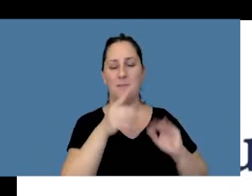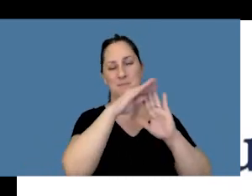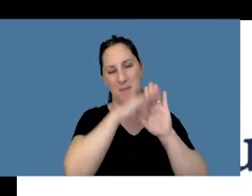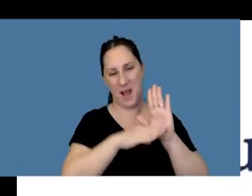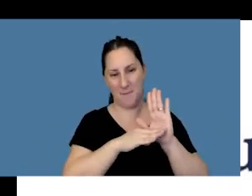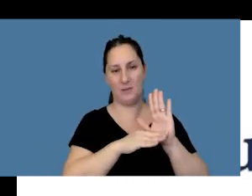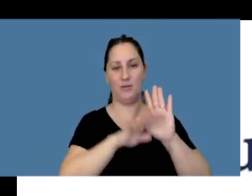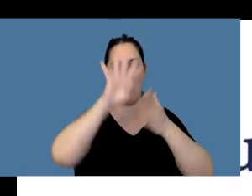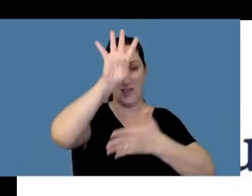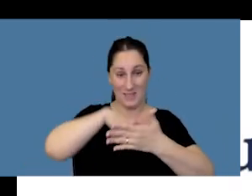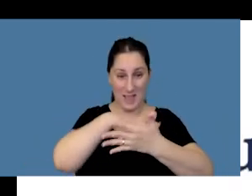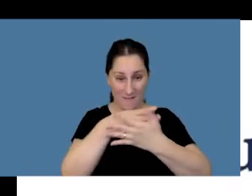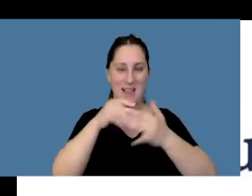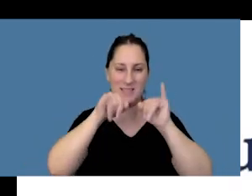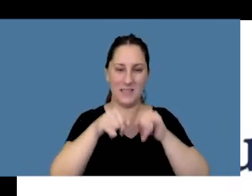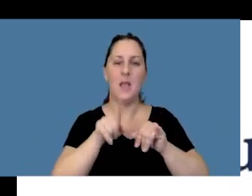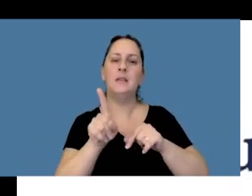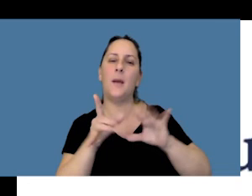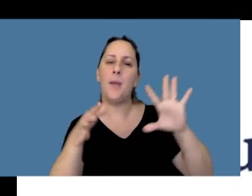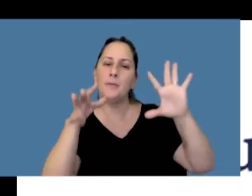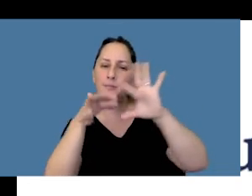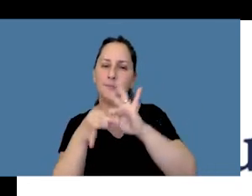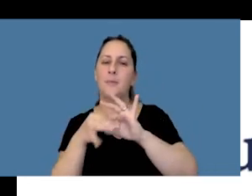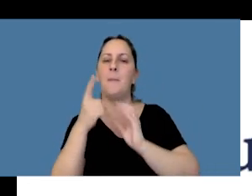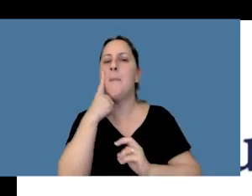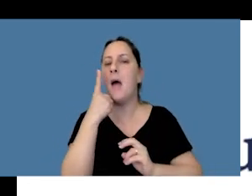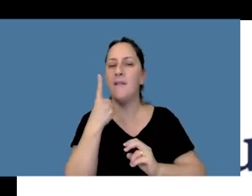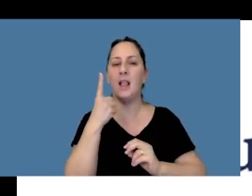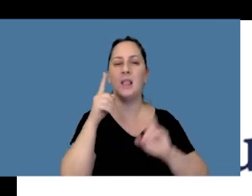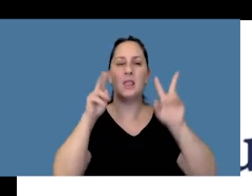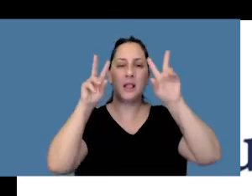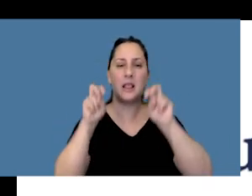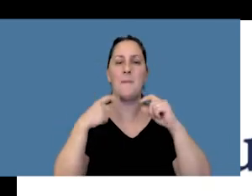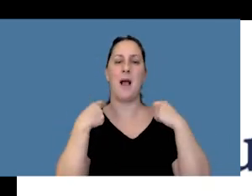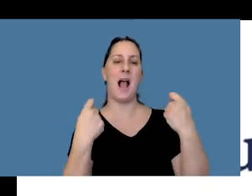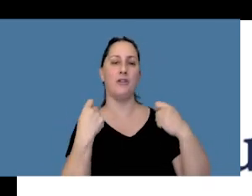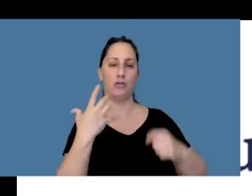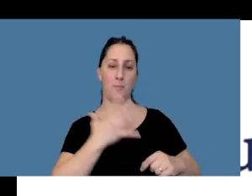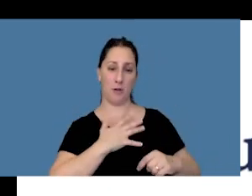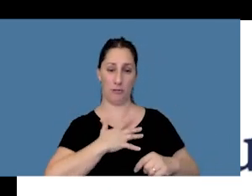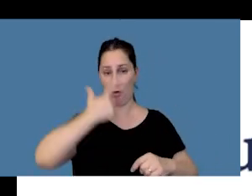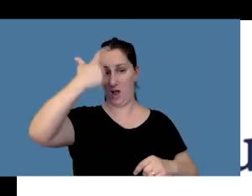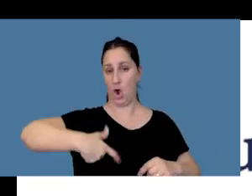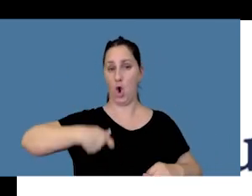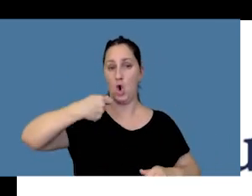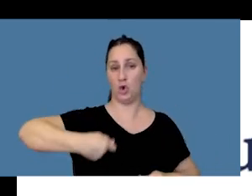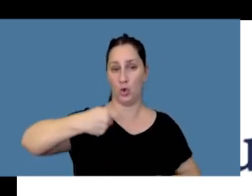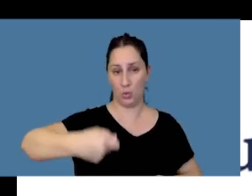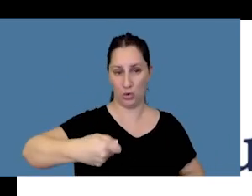de tablas, también que se han conjugado para ver el tema de los gastos personales del contribuyente. Ya